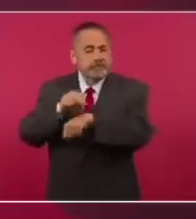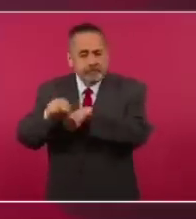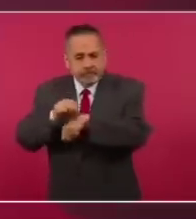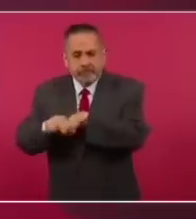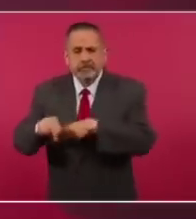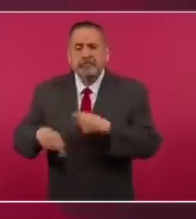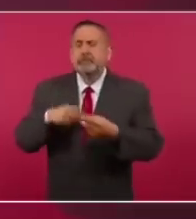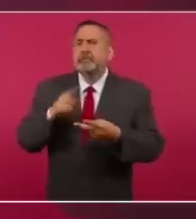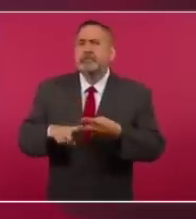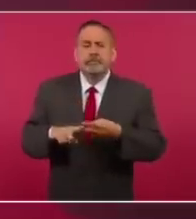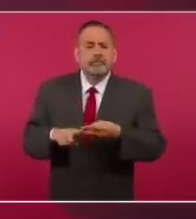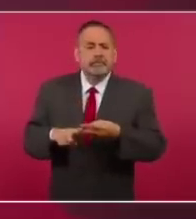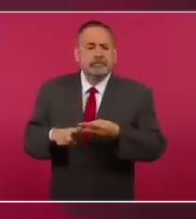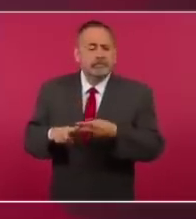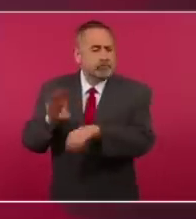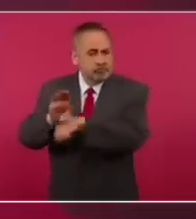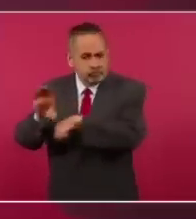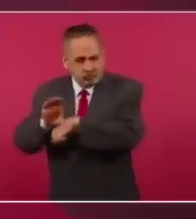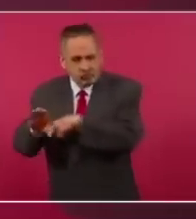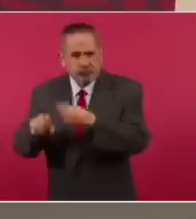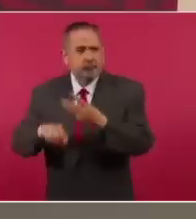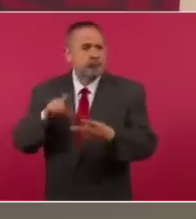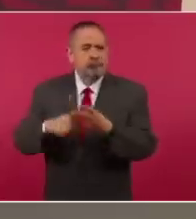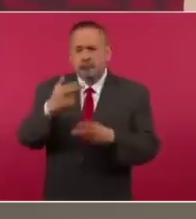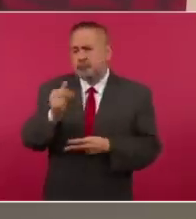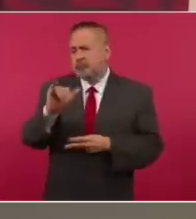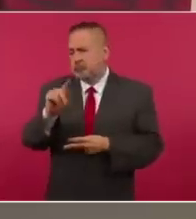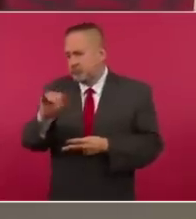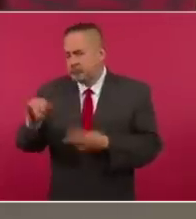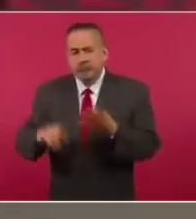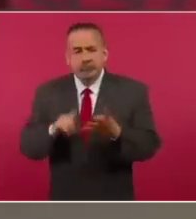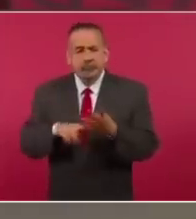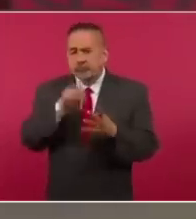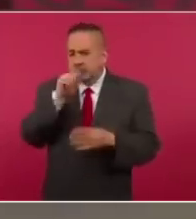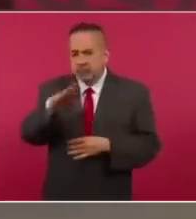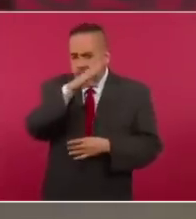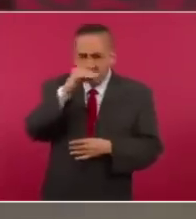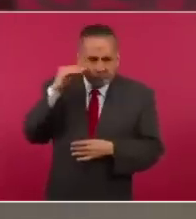de Colombia, de Haití, inclusive de Cuba.